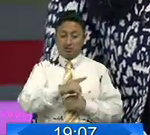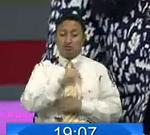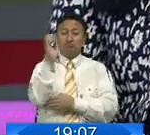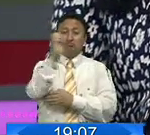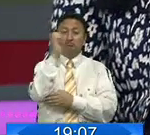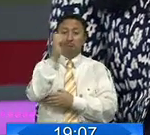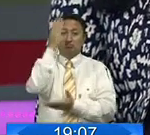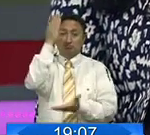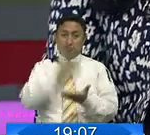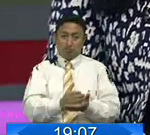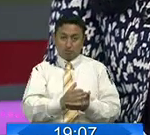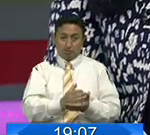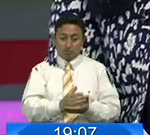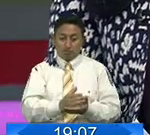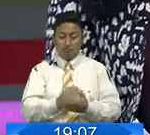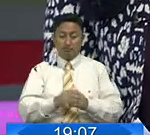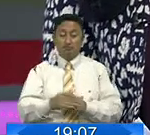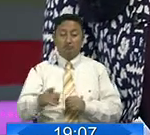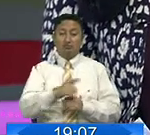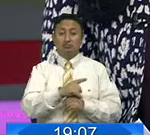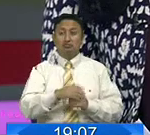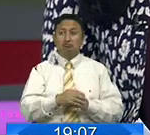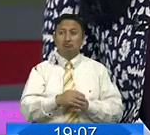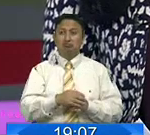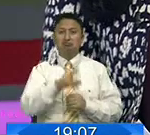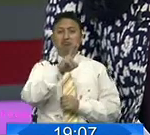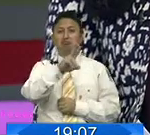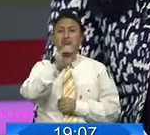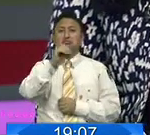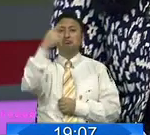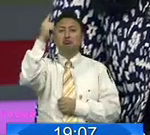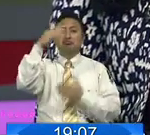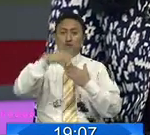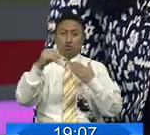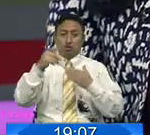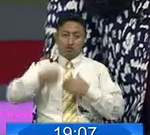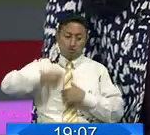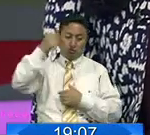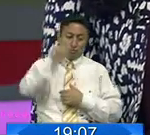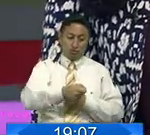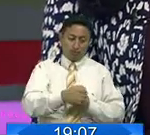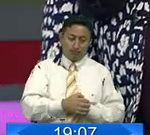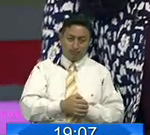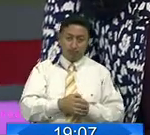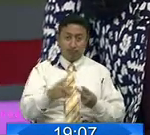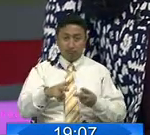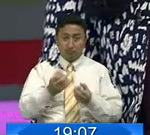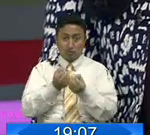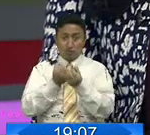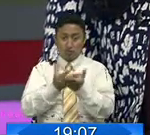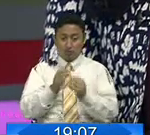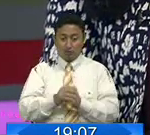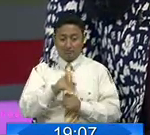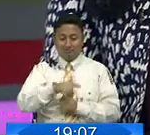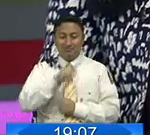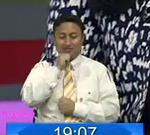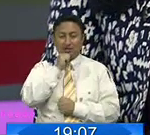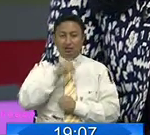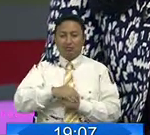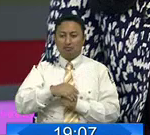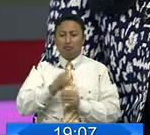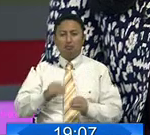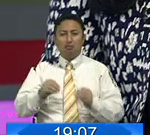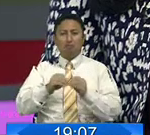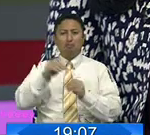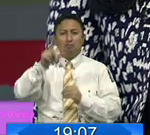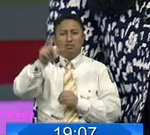en las cárceles del país, en el que se ha invertido 20 millones de dólares. Además, informó que todavía hay un déficit de agentes